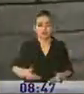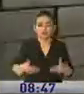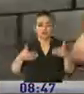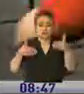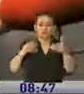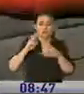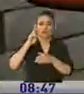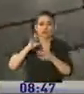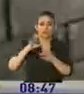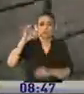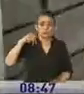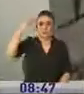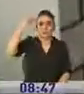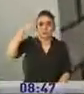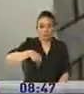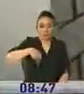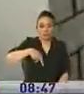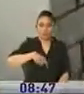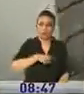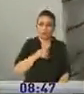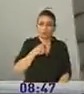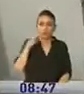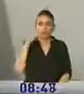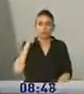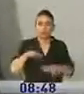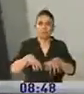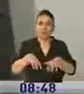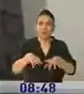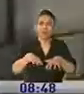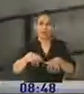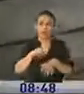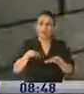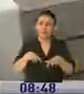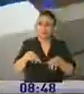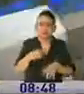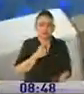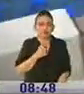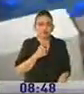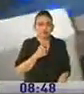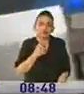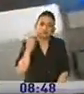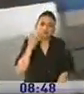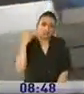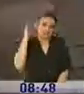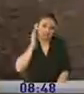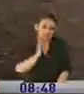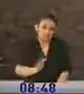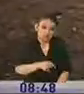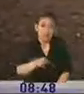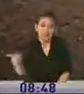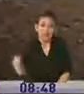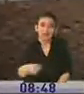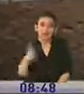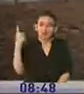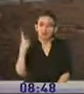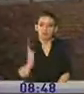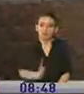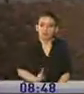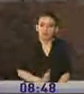aproximadamente 2 metros y medio. Sentimos ruido de los perros que ladraron, pero de los vecinos. Entonces nosotros nos paramos y ahí ya lo vimos que